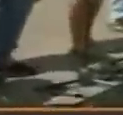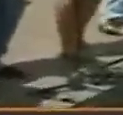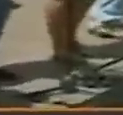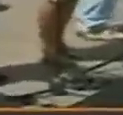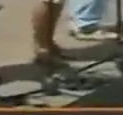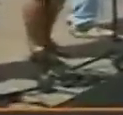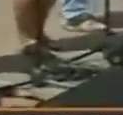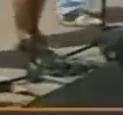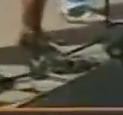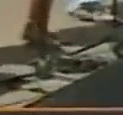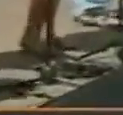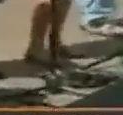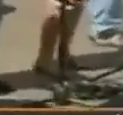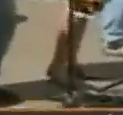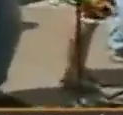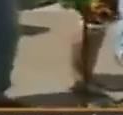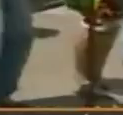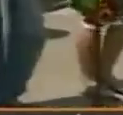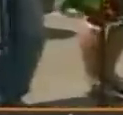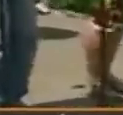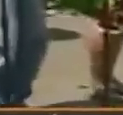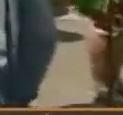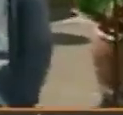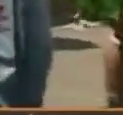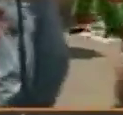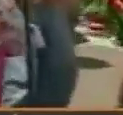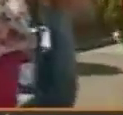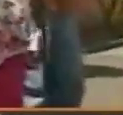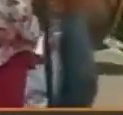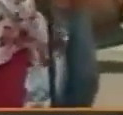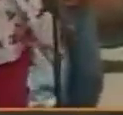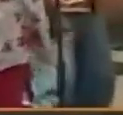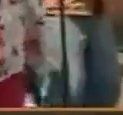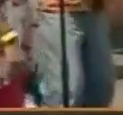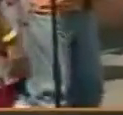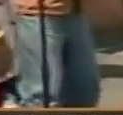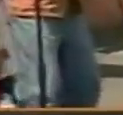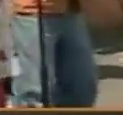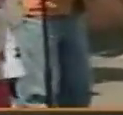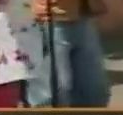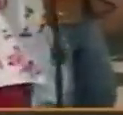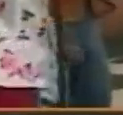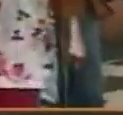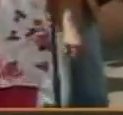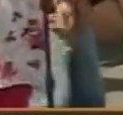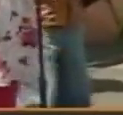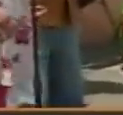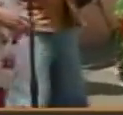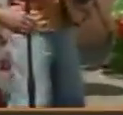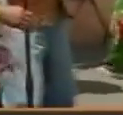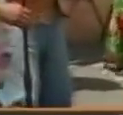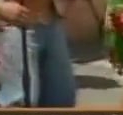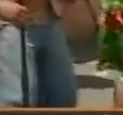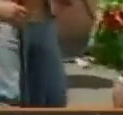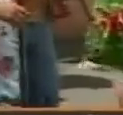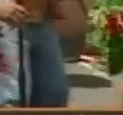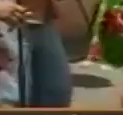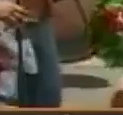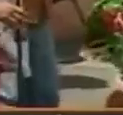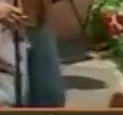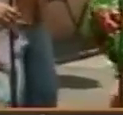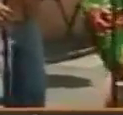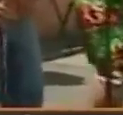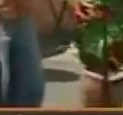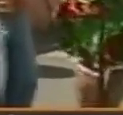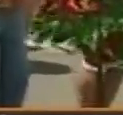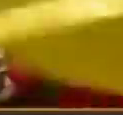del Aeropuerto Internacional Arturo Michelena en la ciudad de Valencia, donde ya llegó el candidato del Frente Amplio de